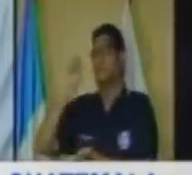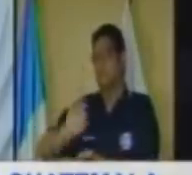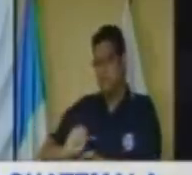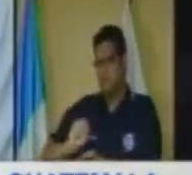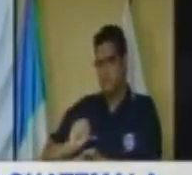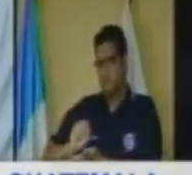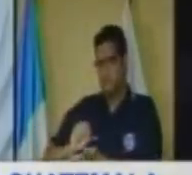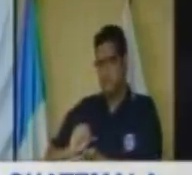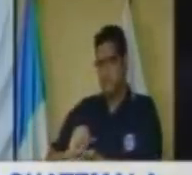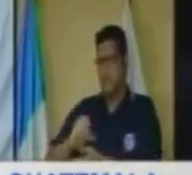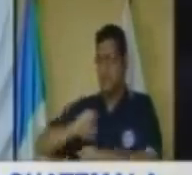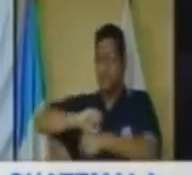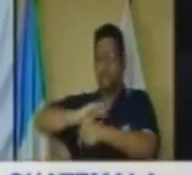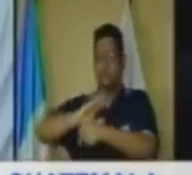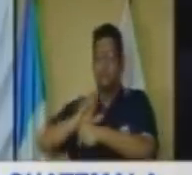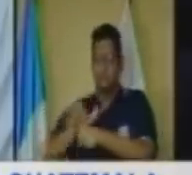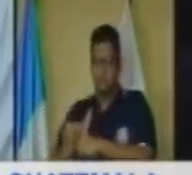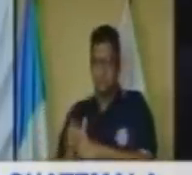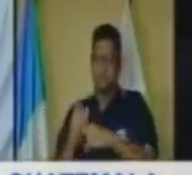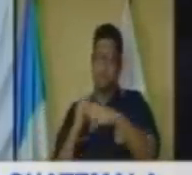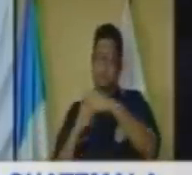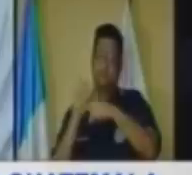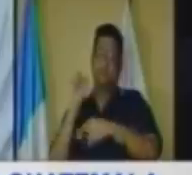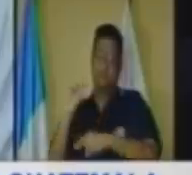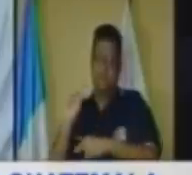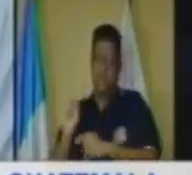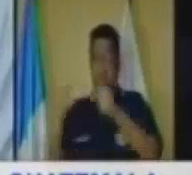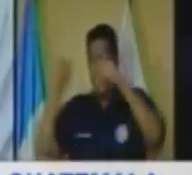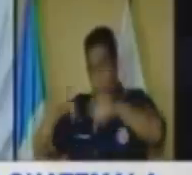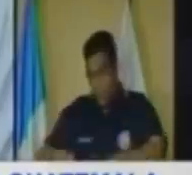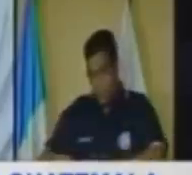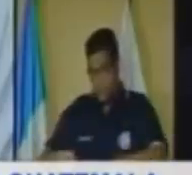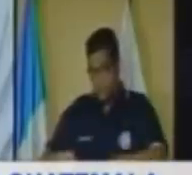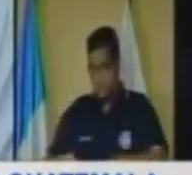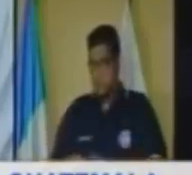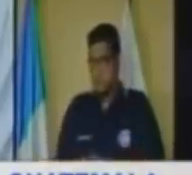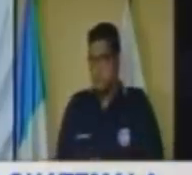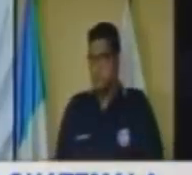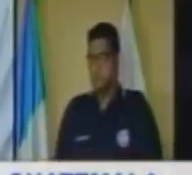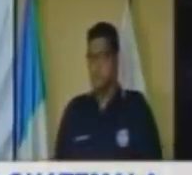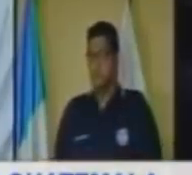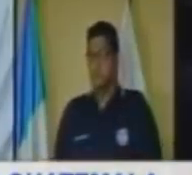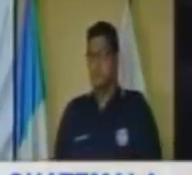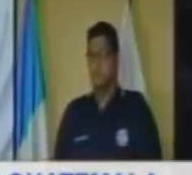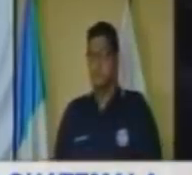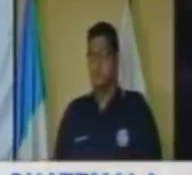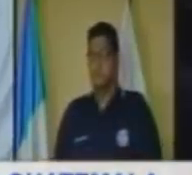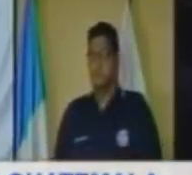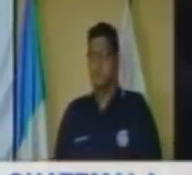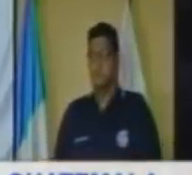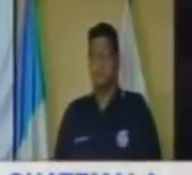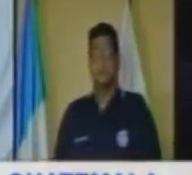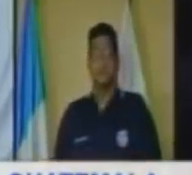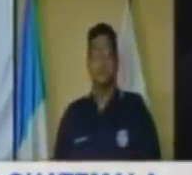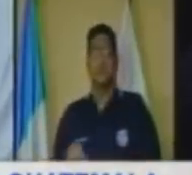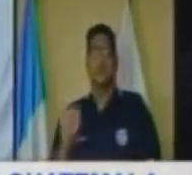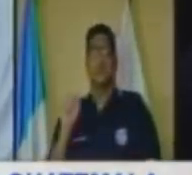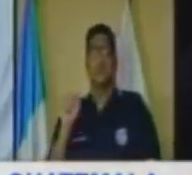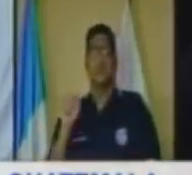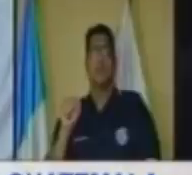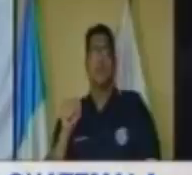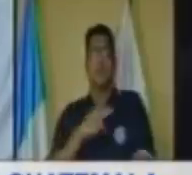hoy que les informamos a ustedes que falleció. Pero no, en un centro privado ahí en San